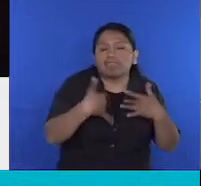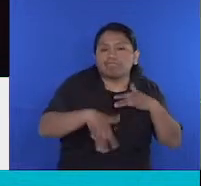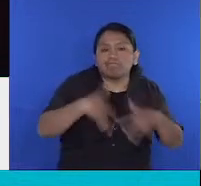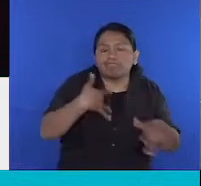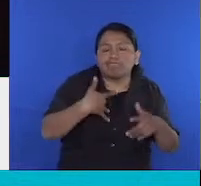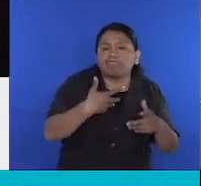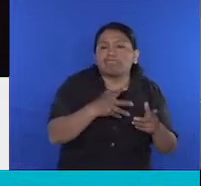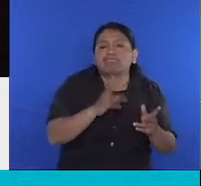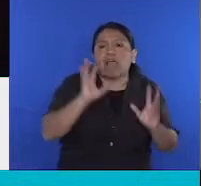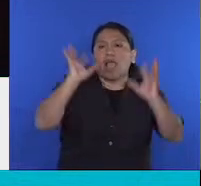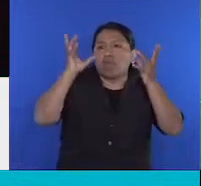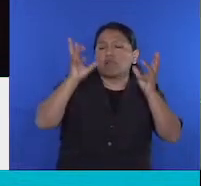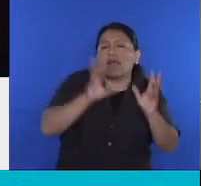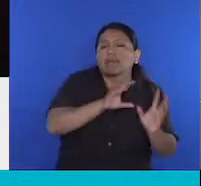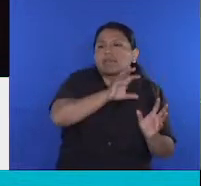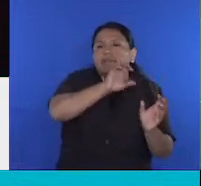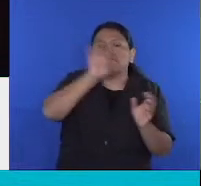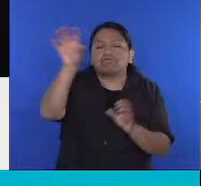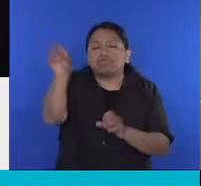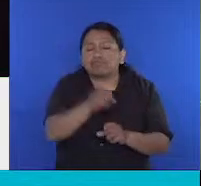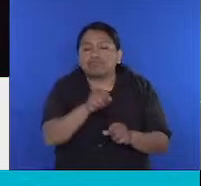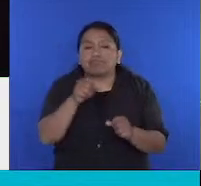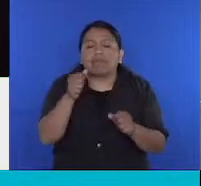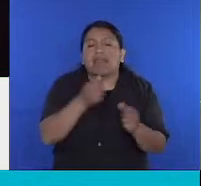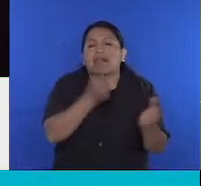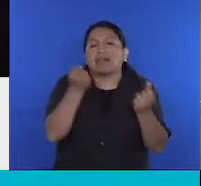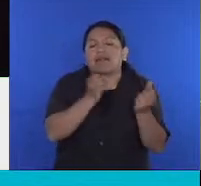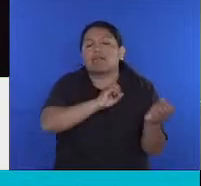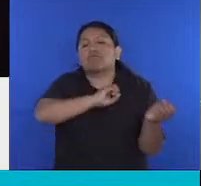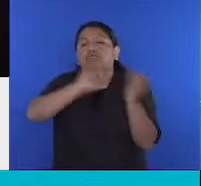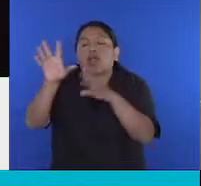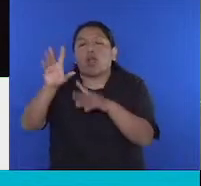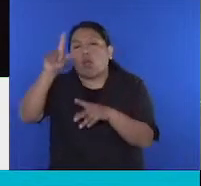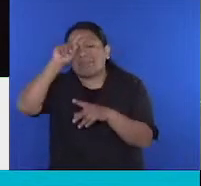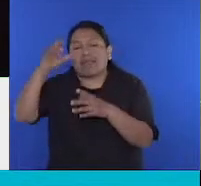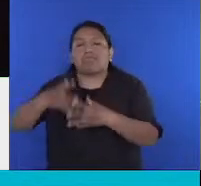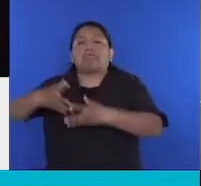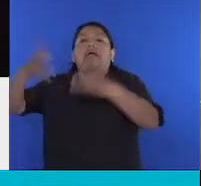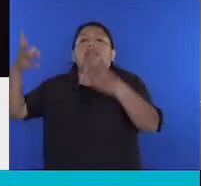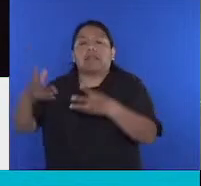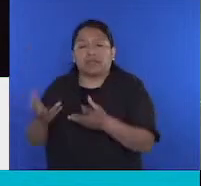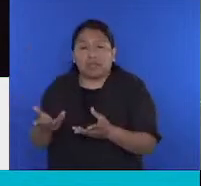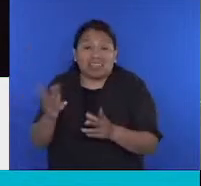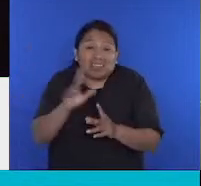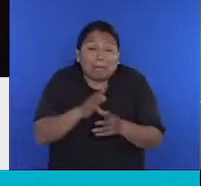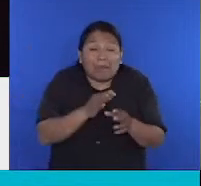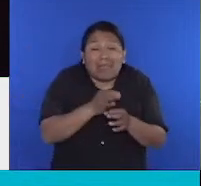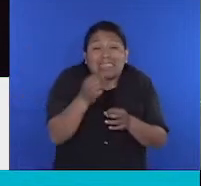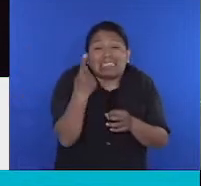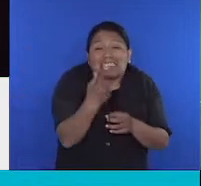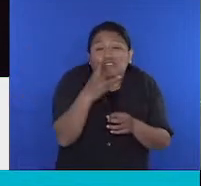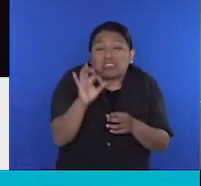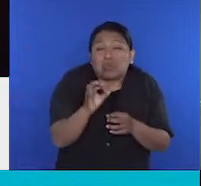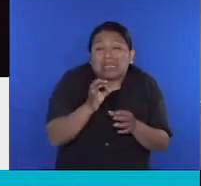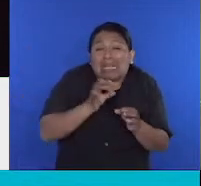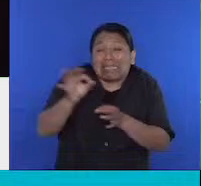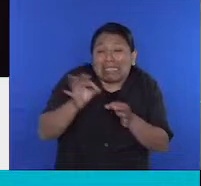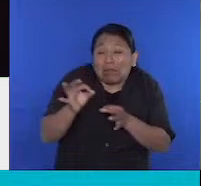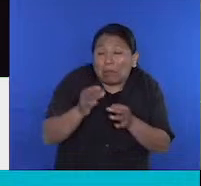ese paciente a un hospital de mayor complejidad que a veces en el interior está a 150 kilómetros.